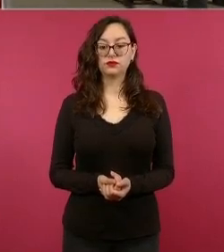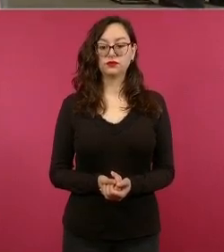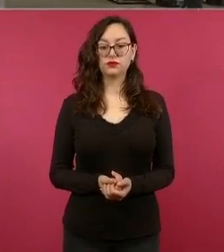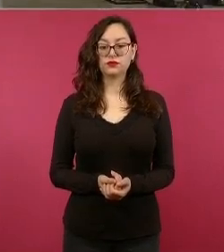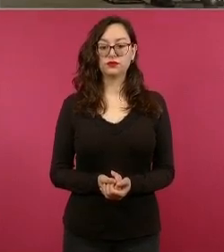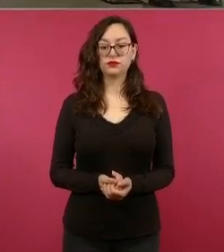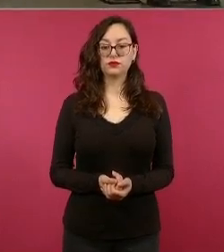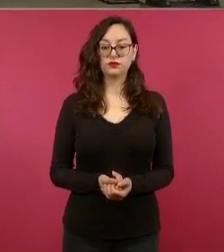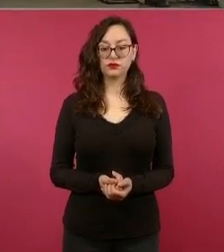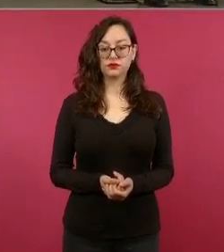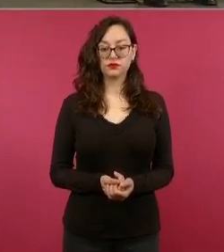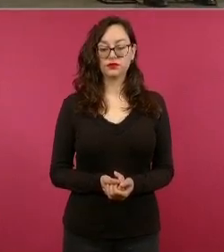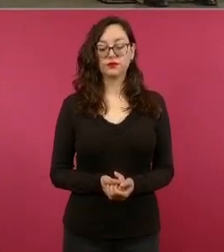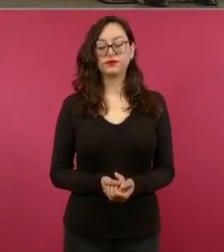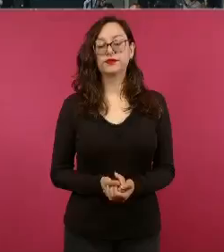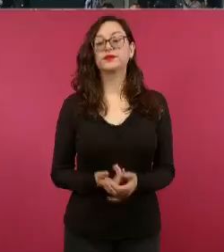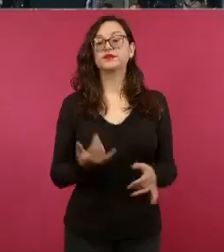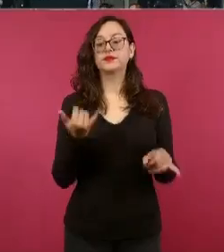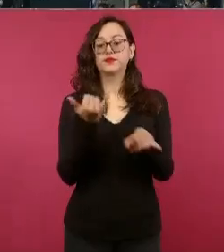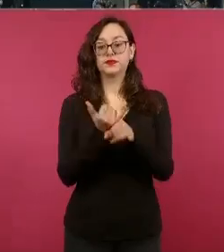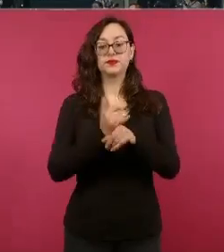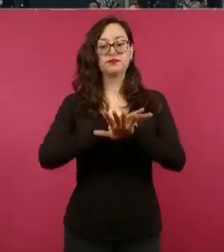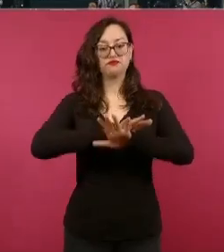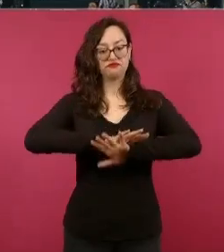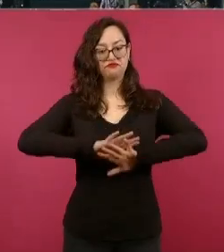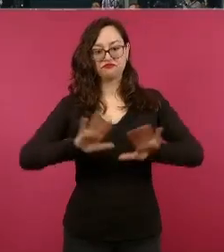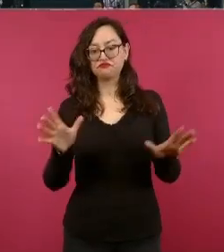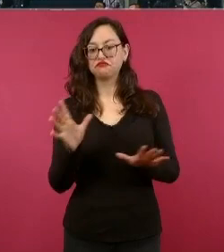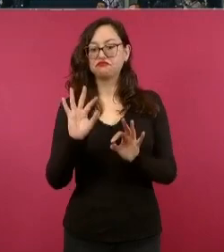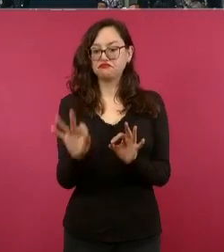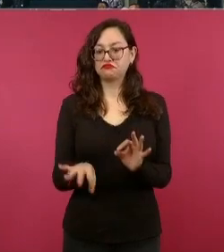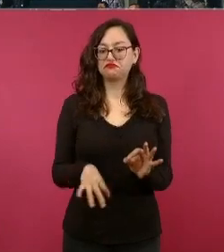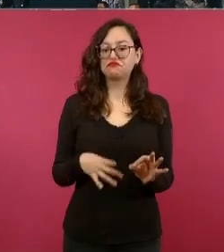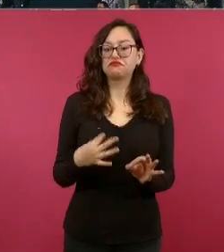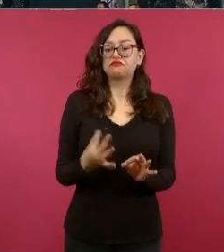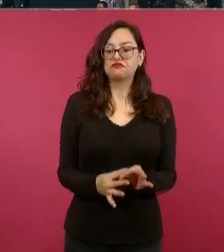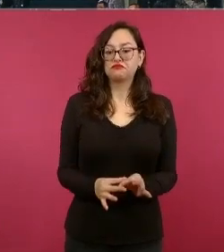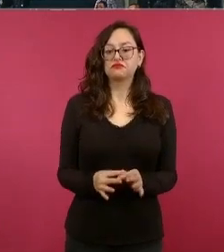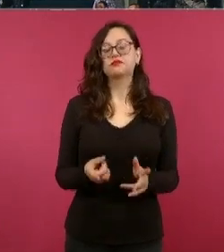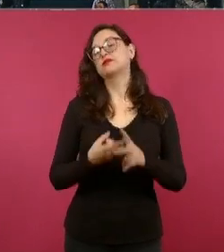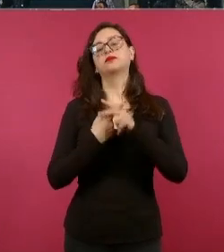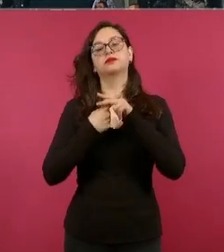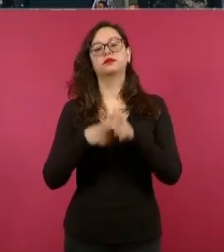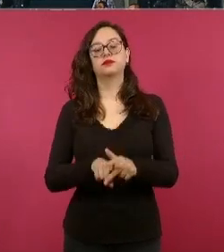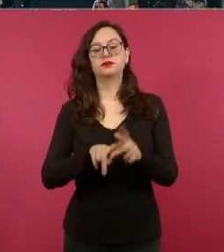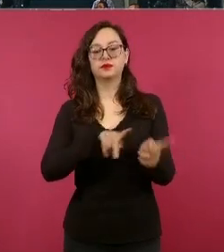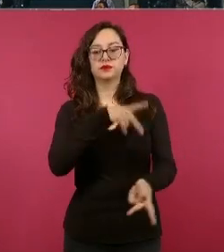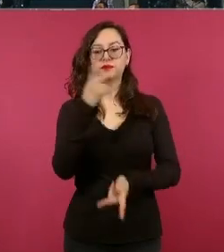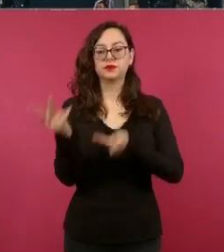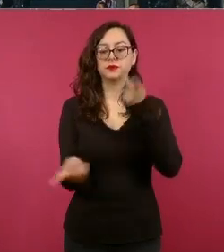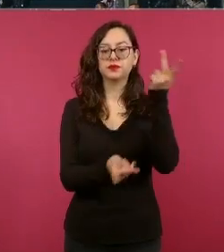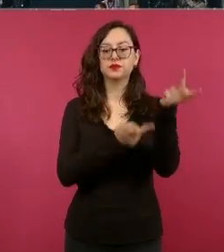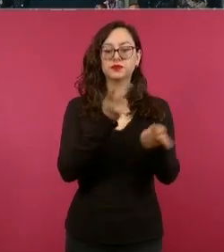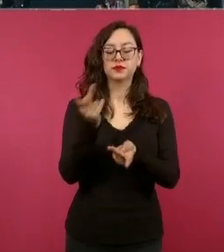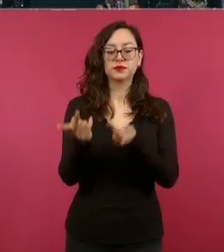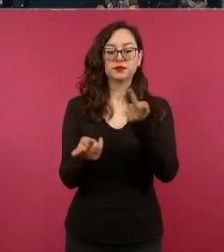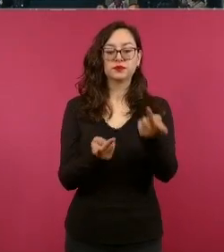Pues ese es el informe. Si les parece, vamos a las preguntas y